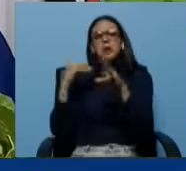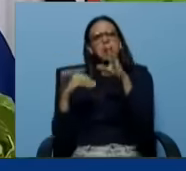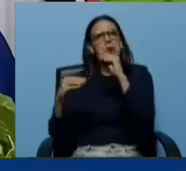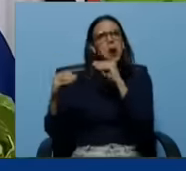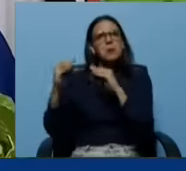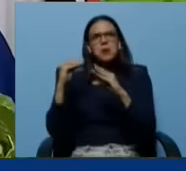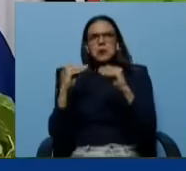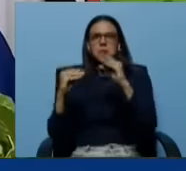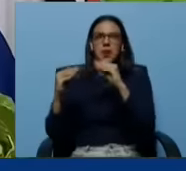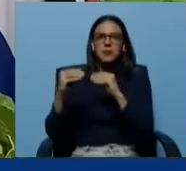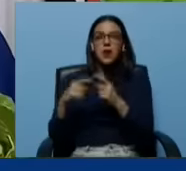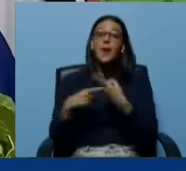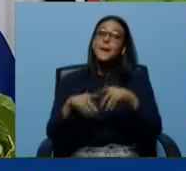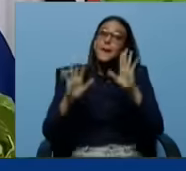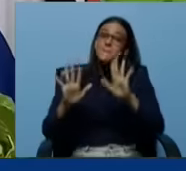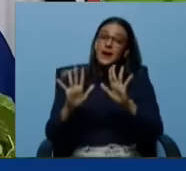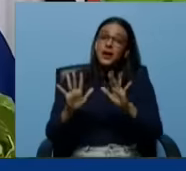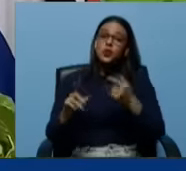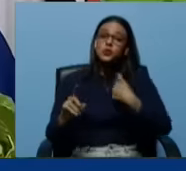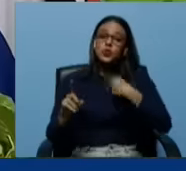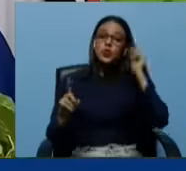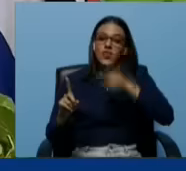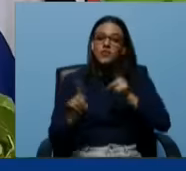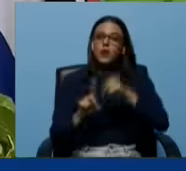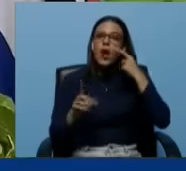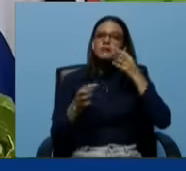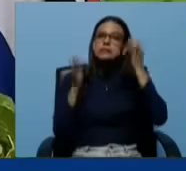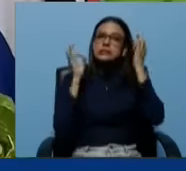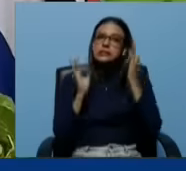pero estén seguros.